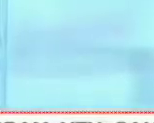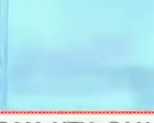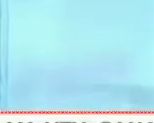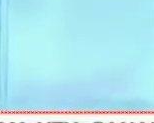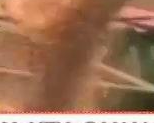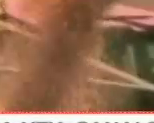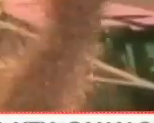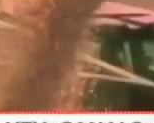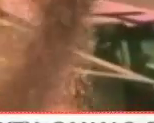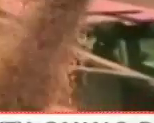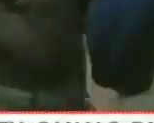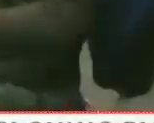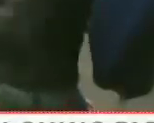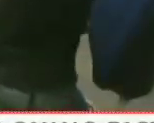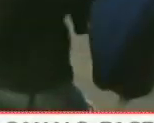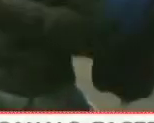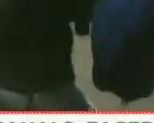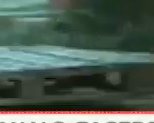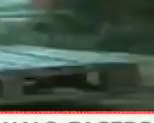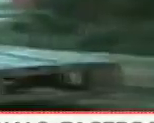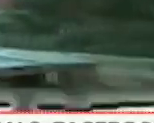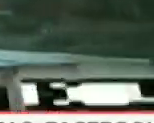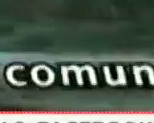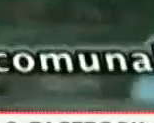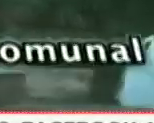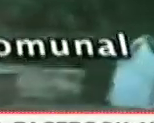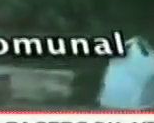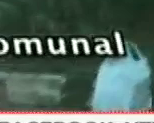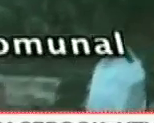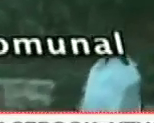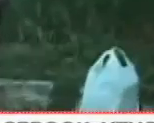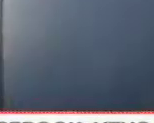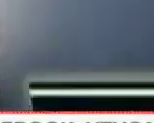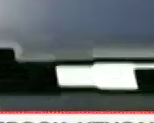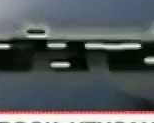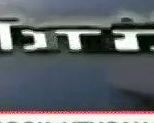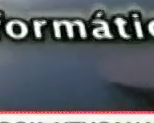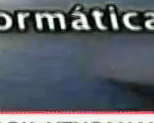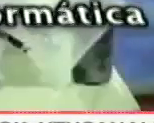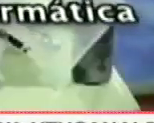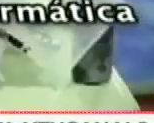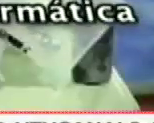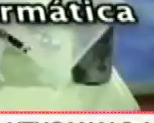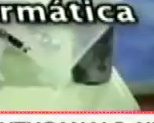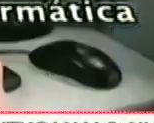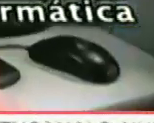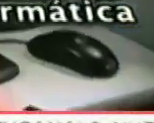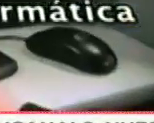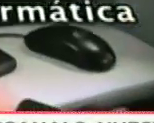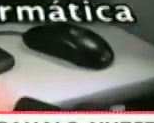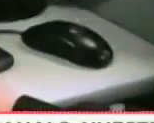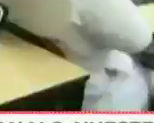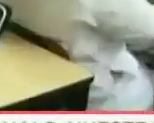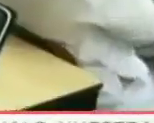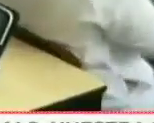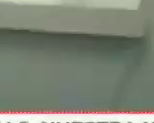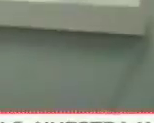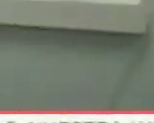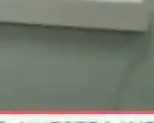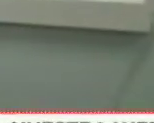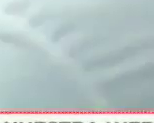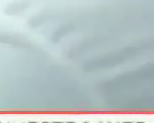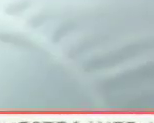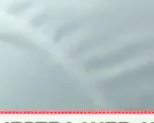áreas agroalimentación, industria, economía comunal, telecomunicaciones e informática,